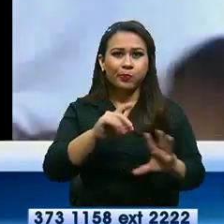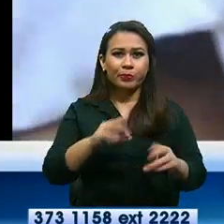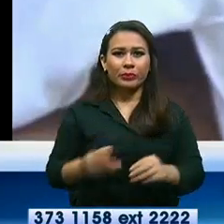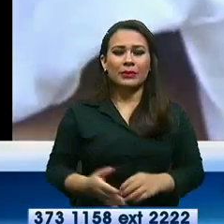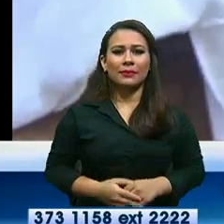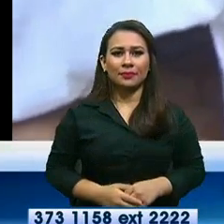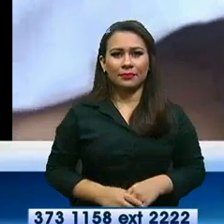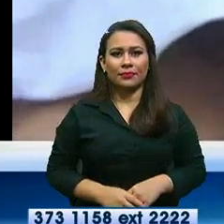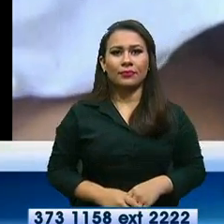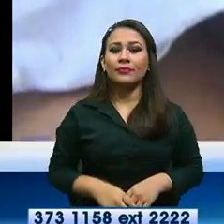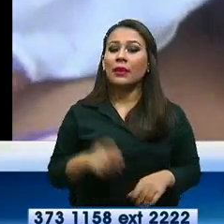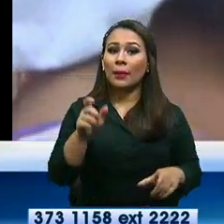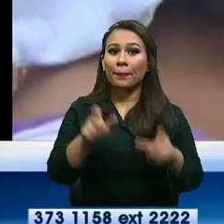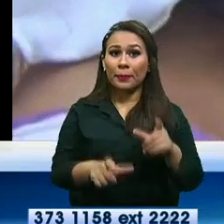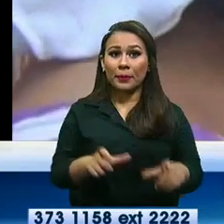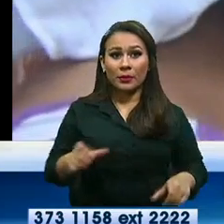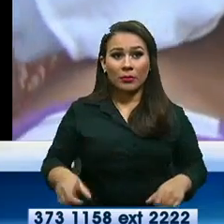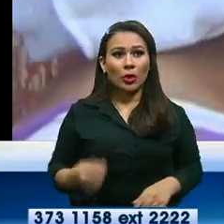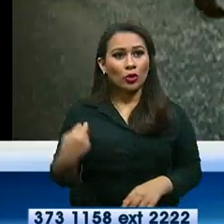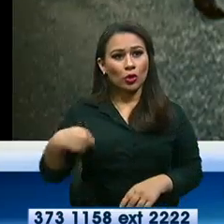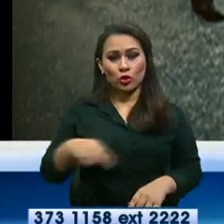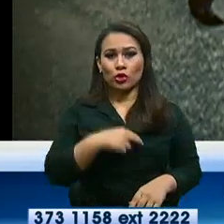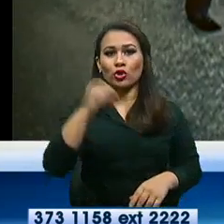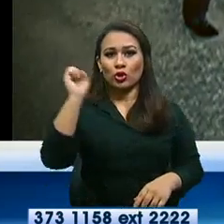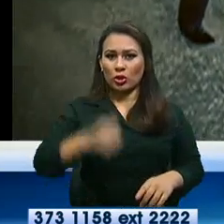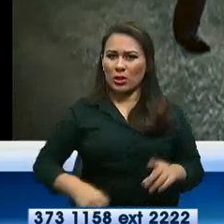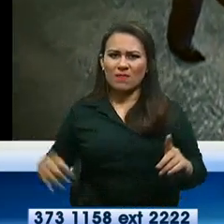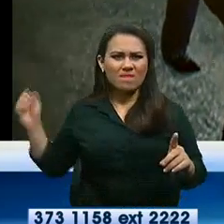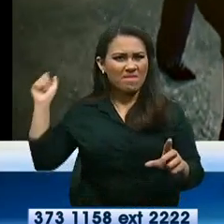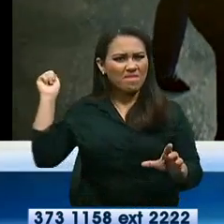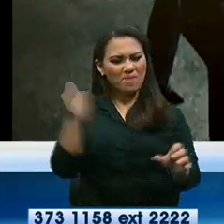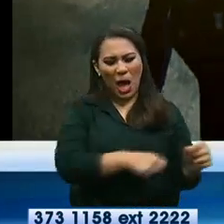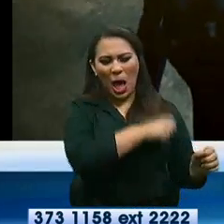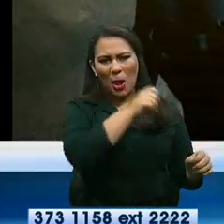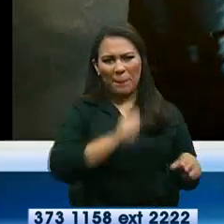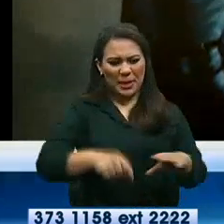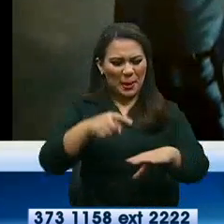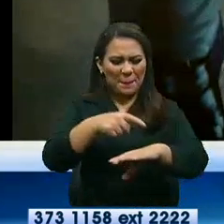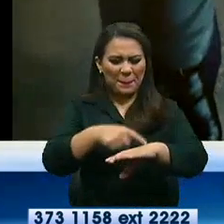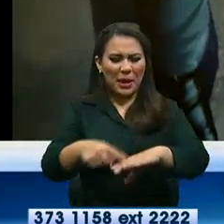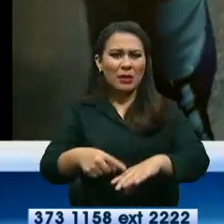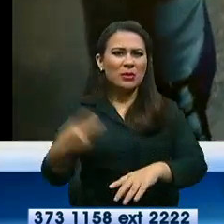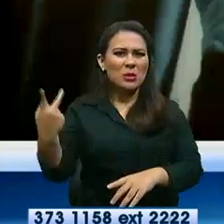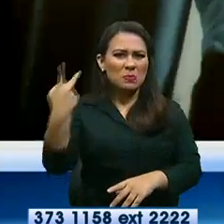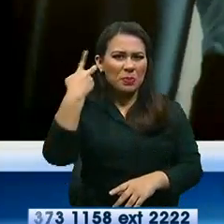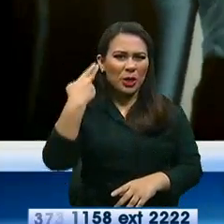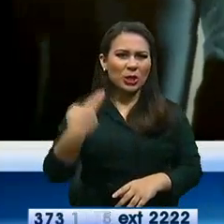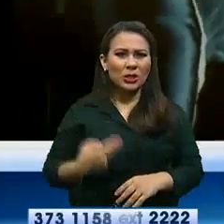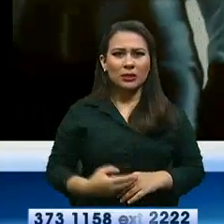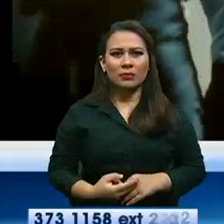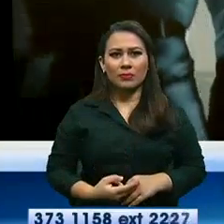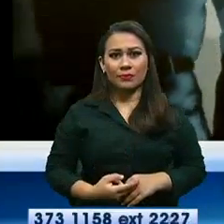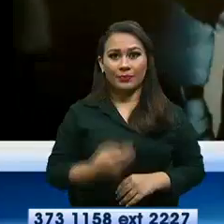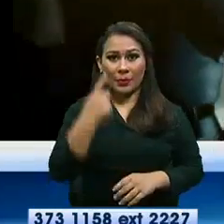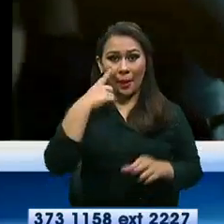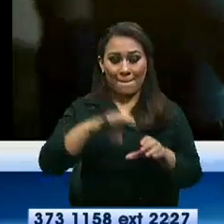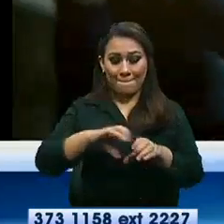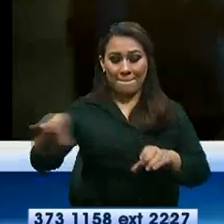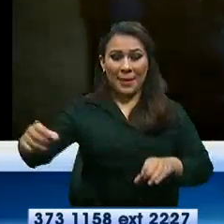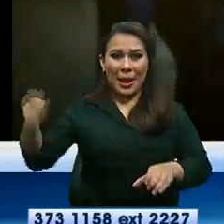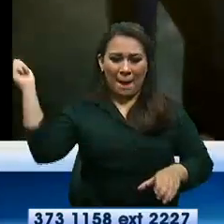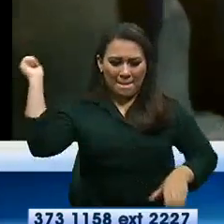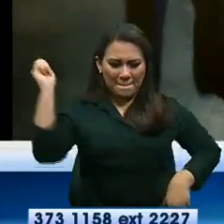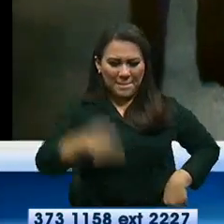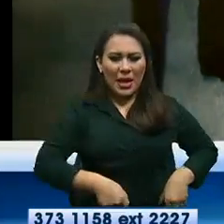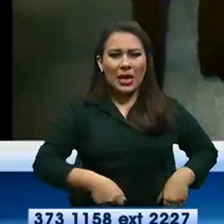viene el populacho y le dimos palo. Le dieron en la pierna, en las manos, el pelo le cortamos. Este es el palo que se le partió en la